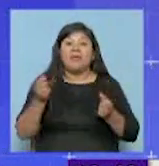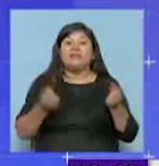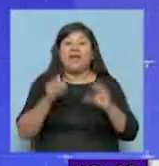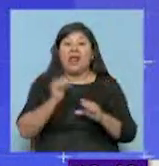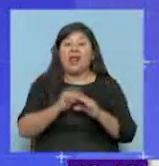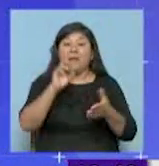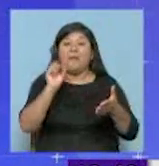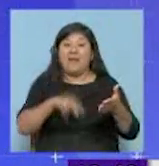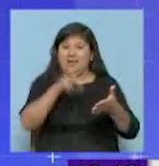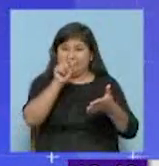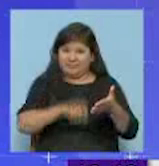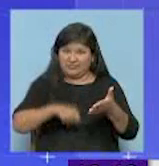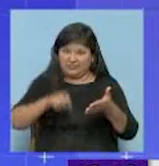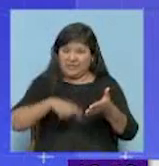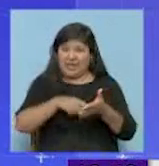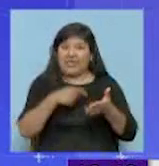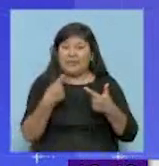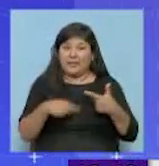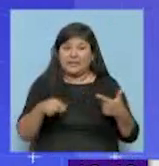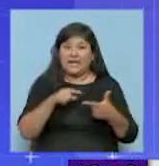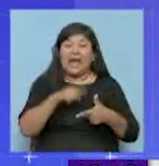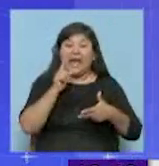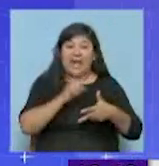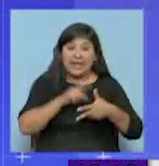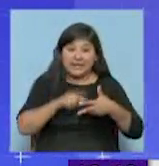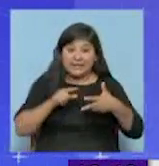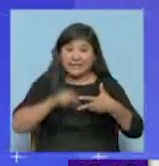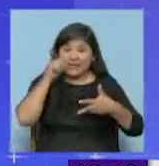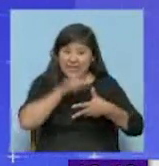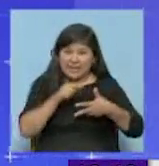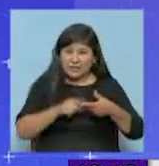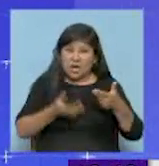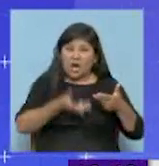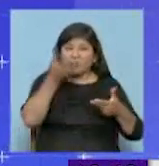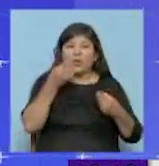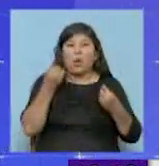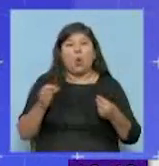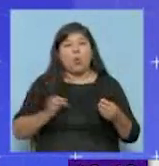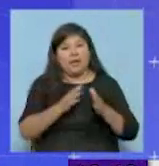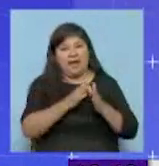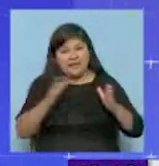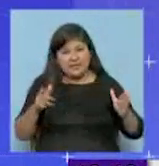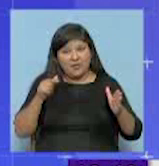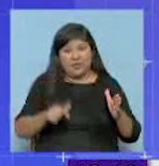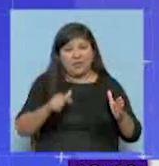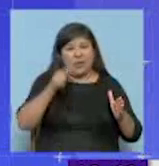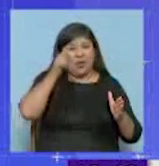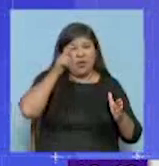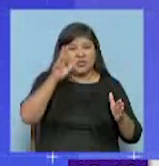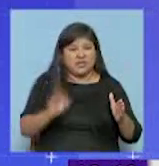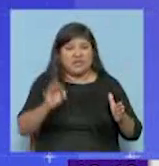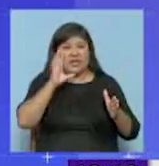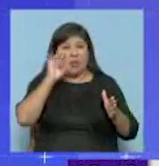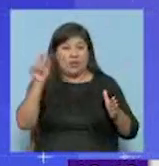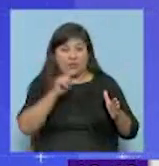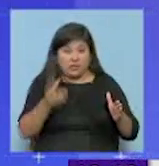ahorro. Anual es en lo que va del año. Los planes aumentaron entre un 50 y 80% según el